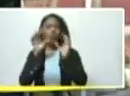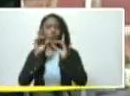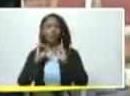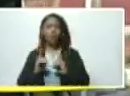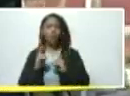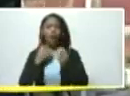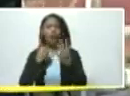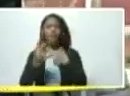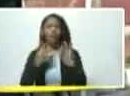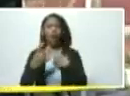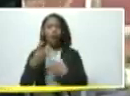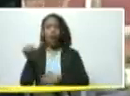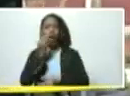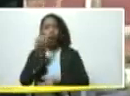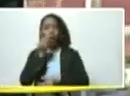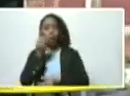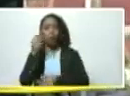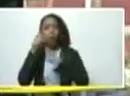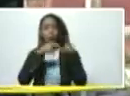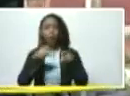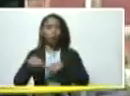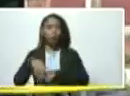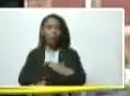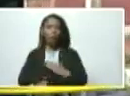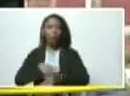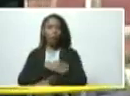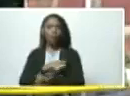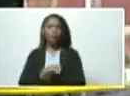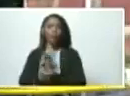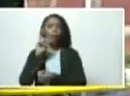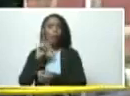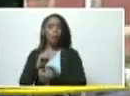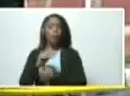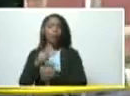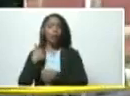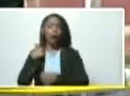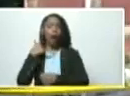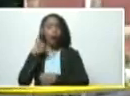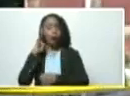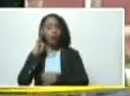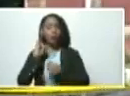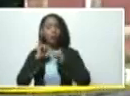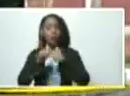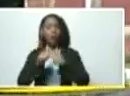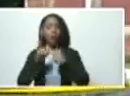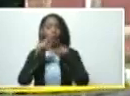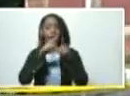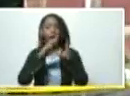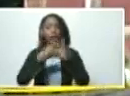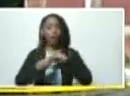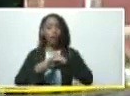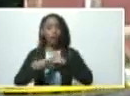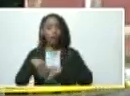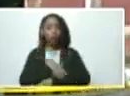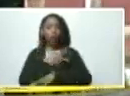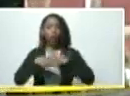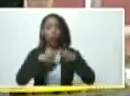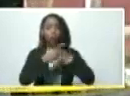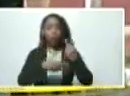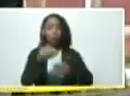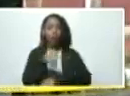Feria de la Proteína. Agricultura Urbana también tuvo la iniciativa del CLAP Productivo Urbano, como usted lo vio con los